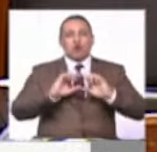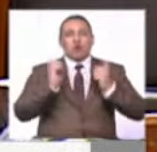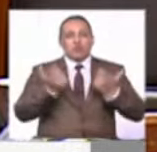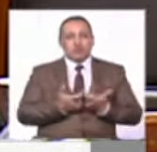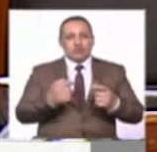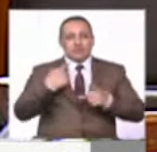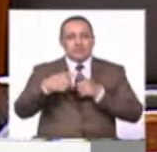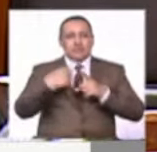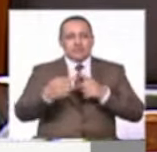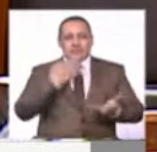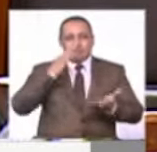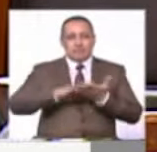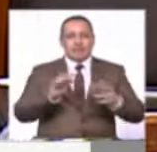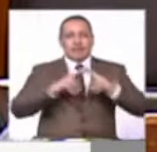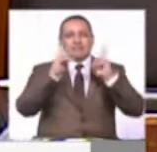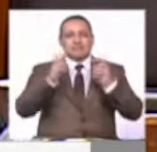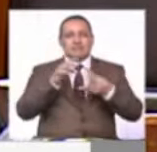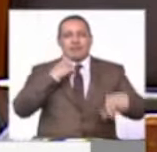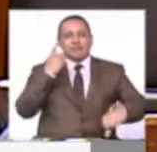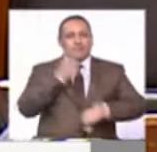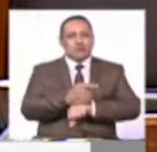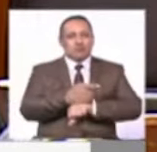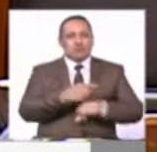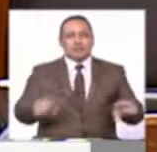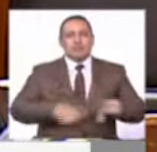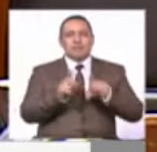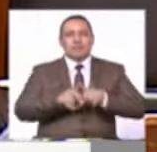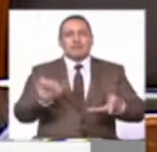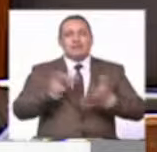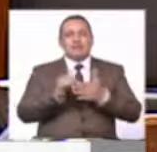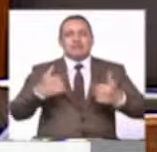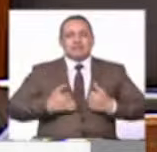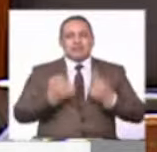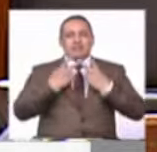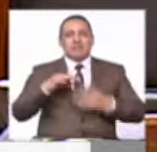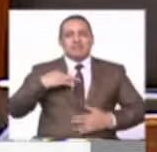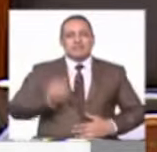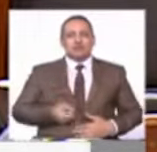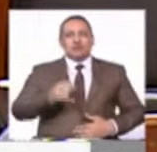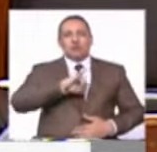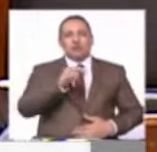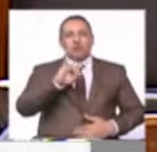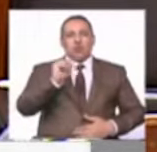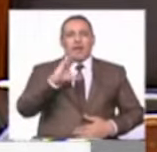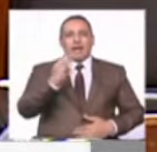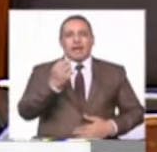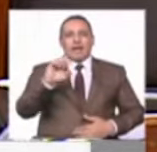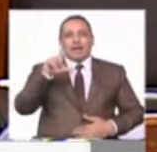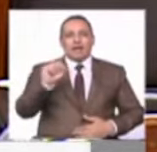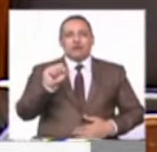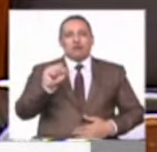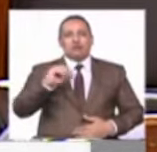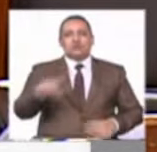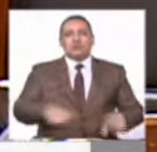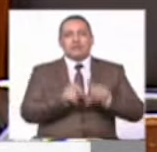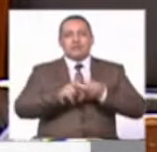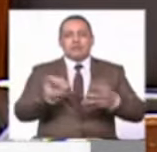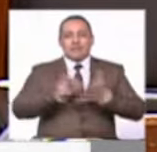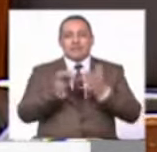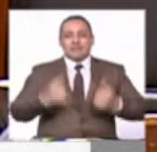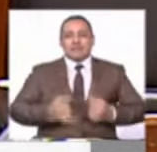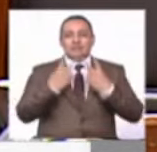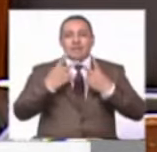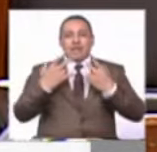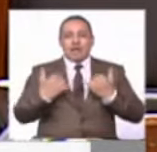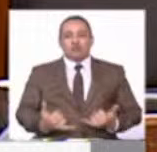ilícitos penales que involucraría al señor Juan Carlos Cortés carcelén actual